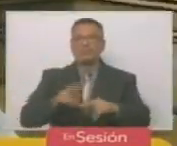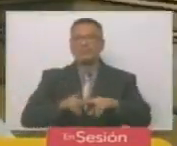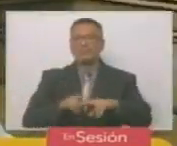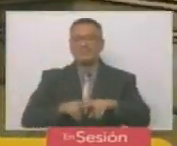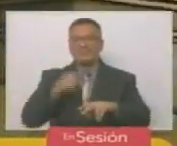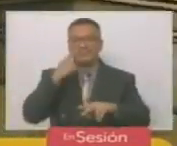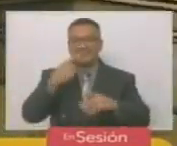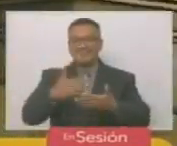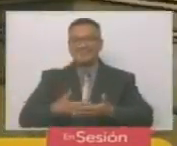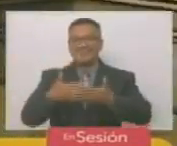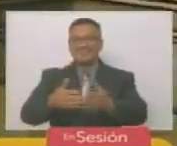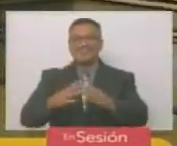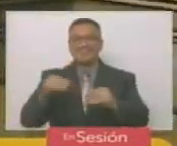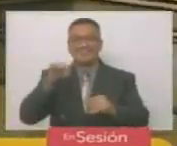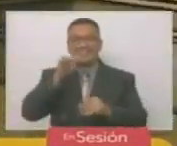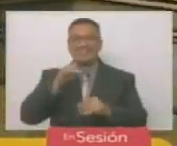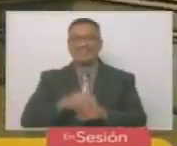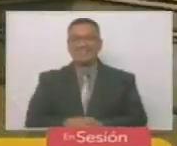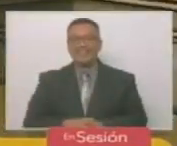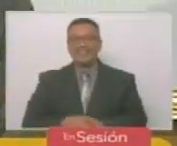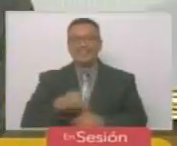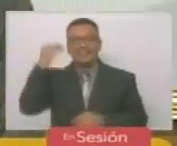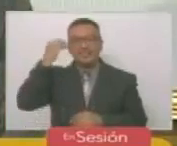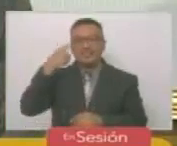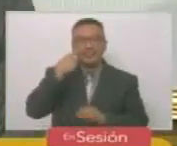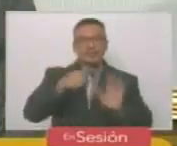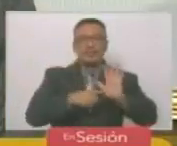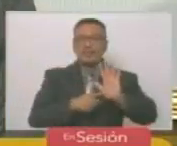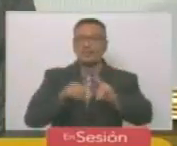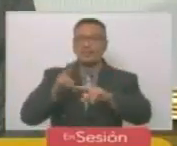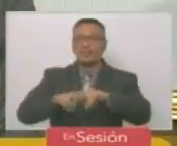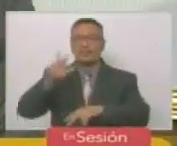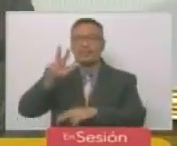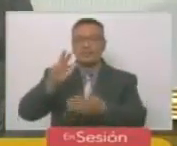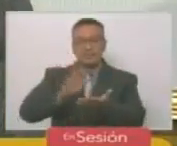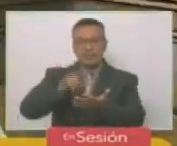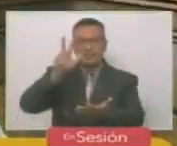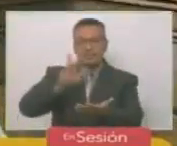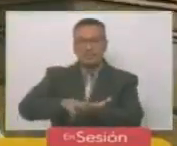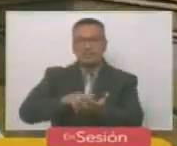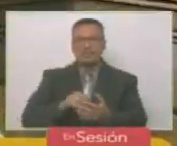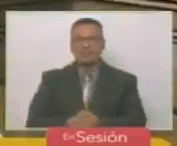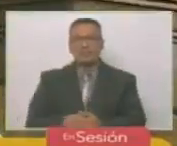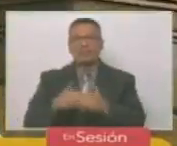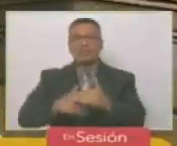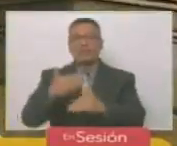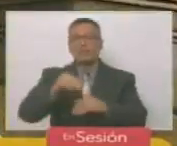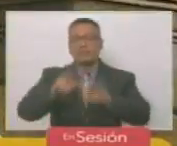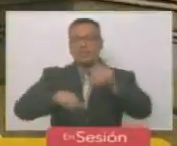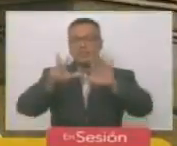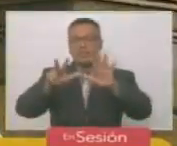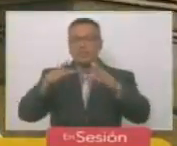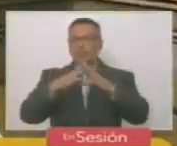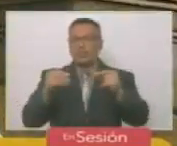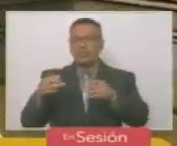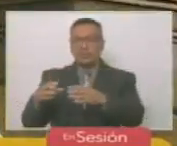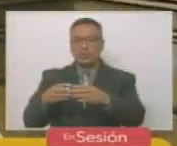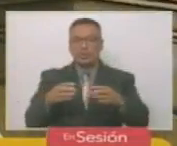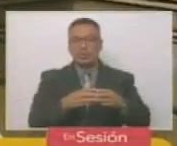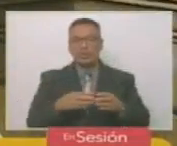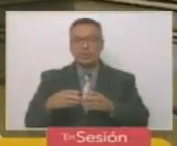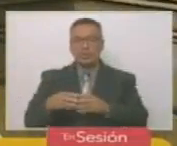de suministrar información. En consideración el epígrafe. Aprobado. Siguiente. Artículo 13. Todos los órganos y entes